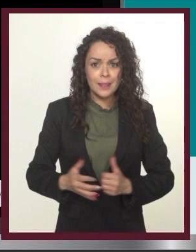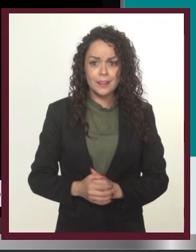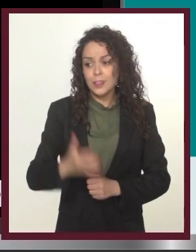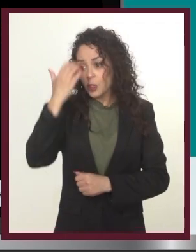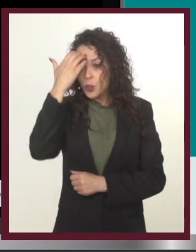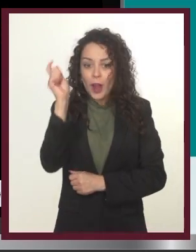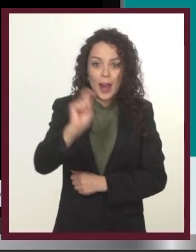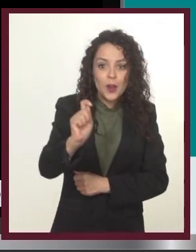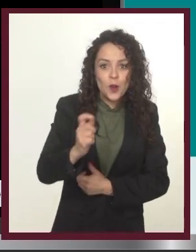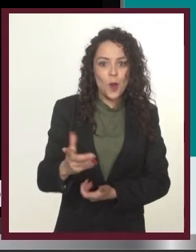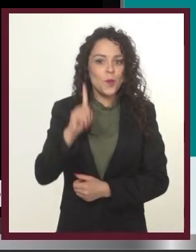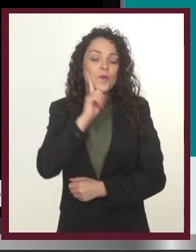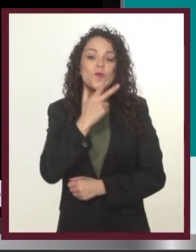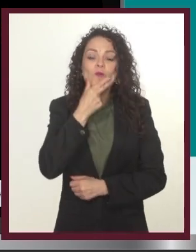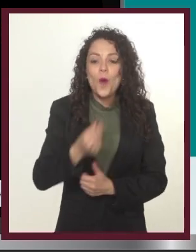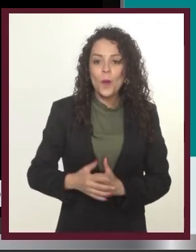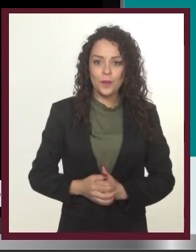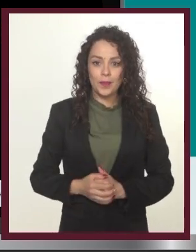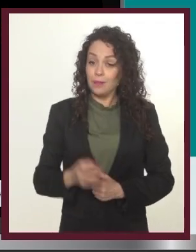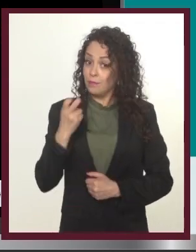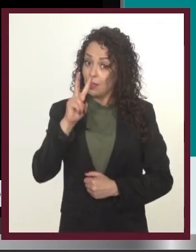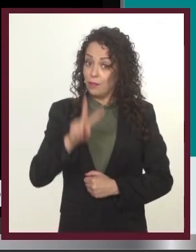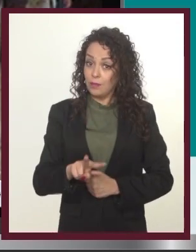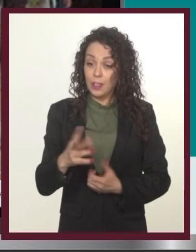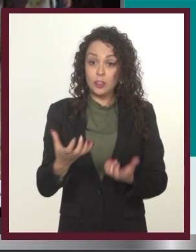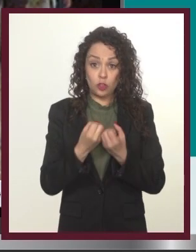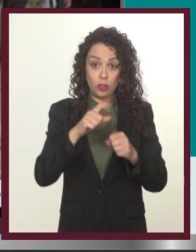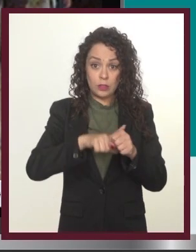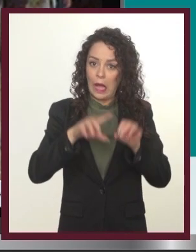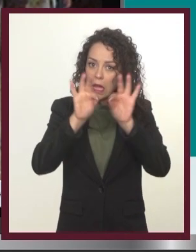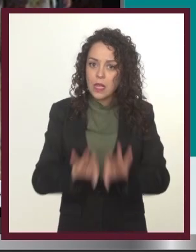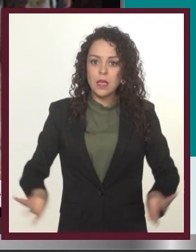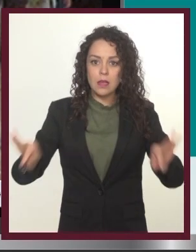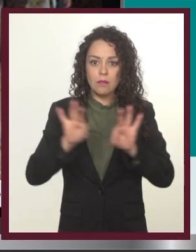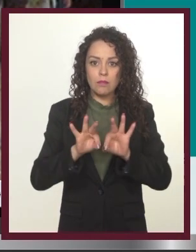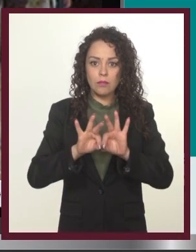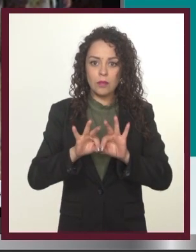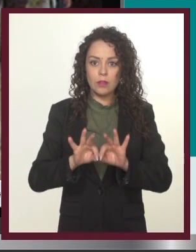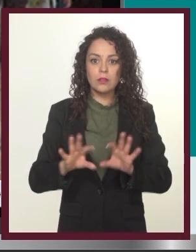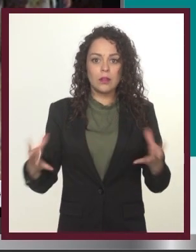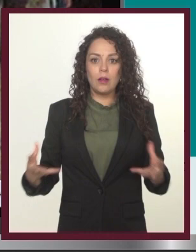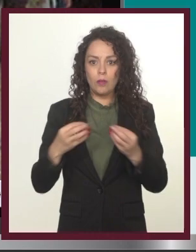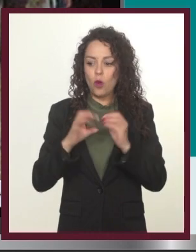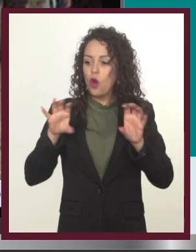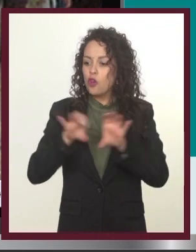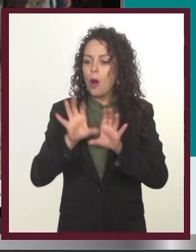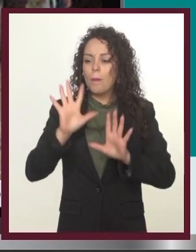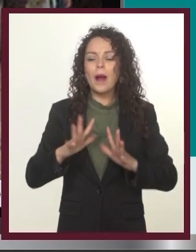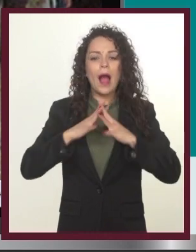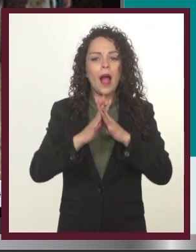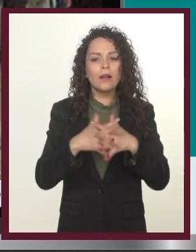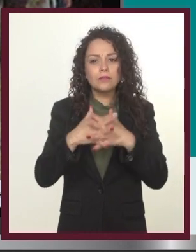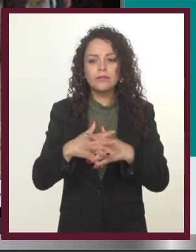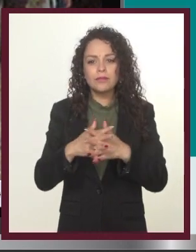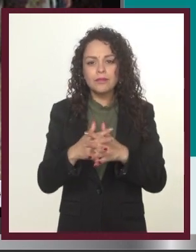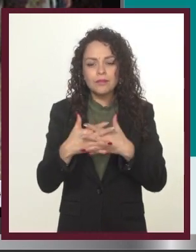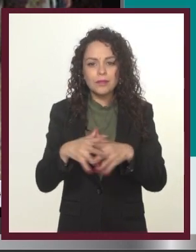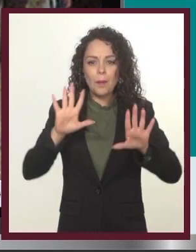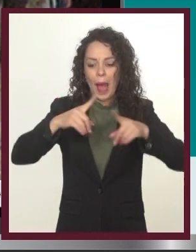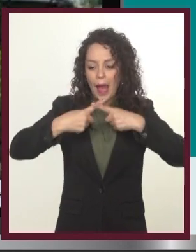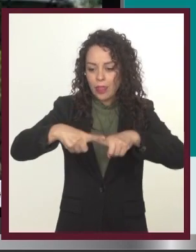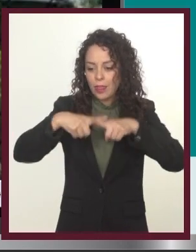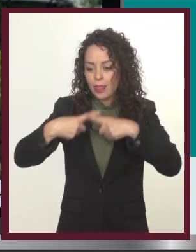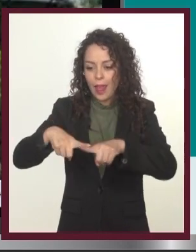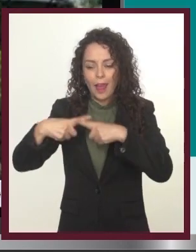a tus amigos, conoces a la novia, al novio. Entonces, a nivel social es importantísimo, porque es lo que llaman el tejido. Es como cómo tejes